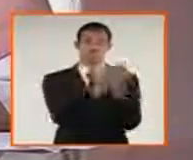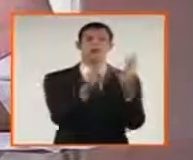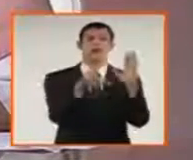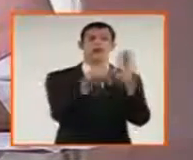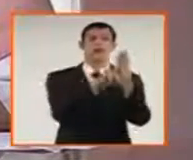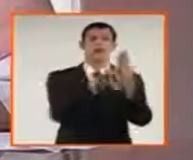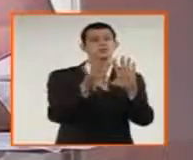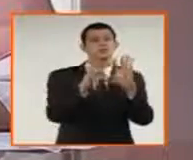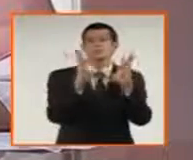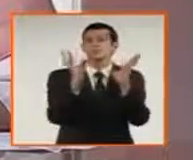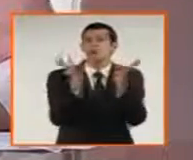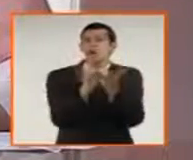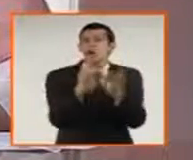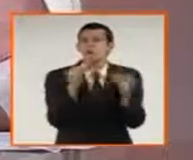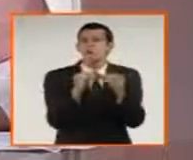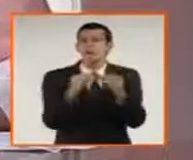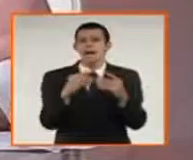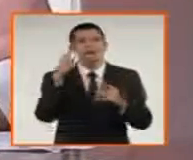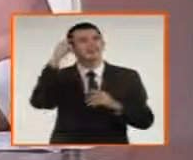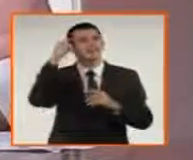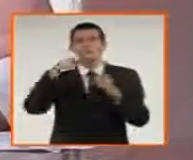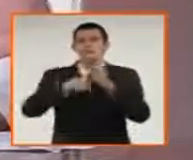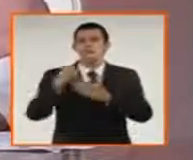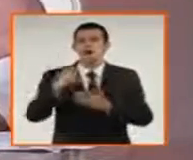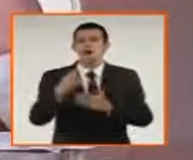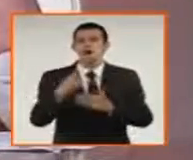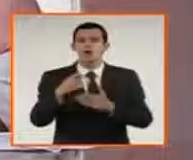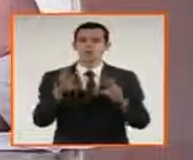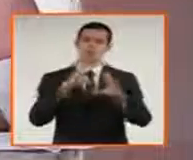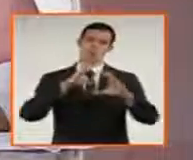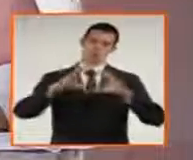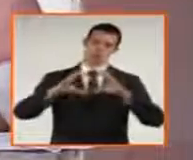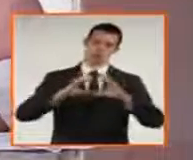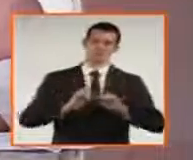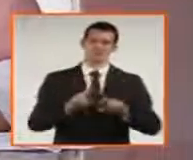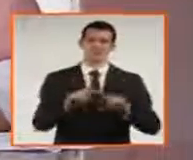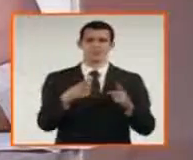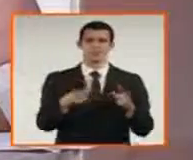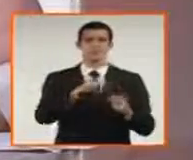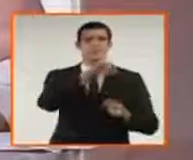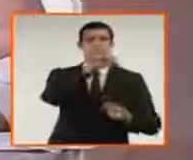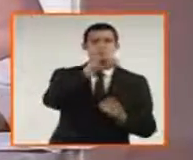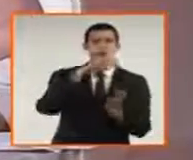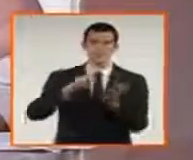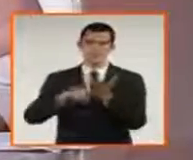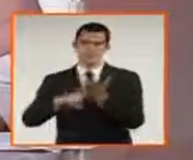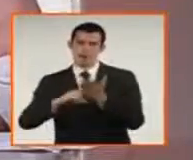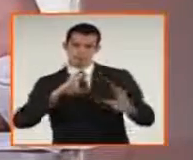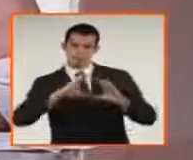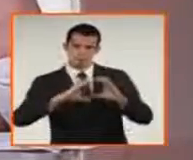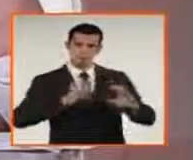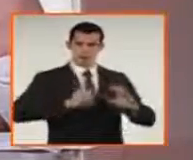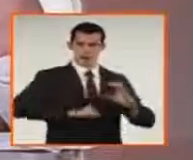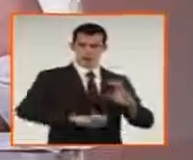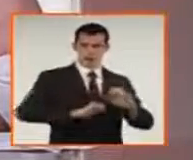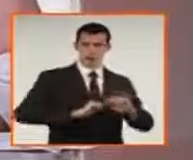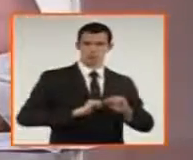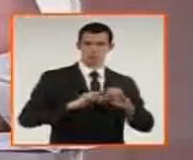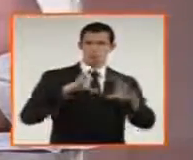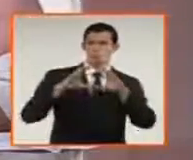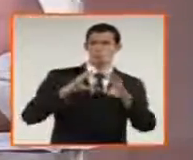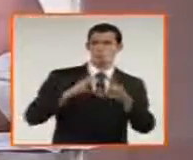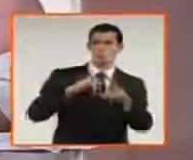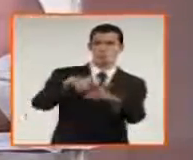con sus hijos, sino que defiende la posibilidad de comunicarse con el resto del grupo familiar. Y es